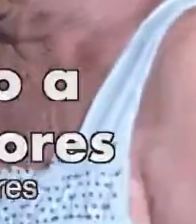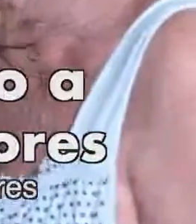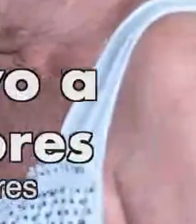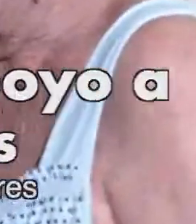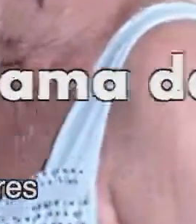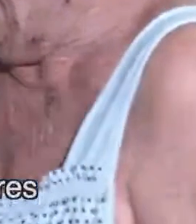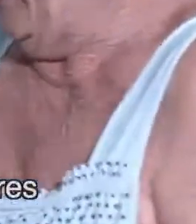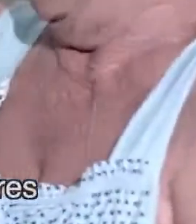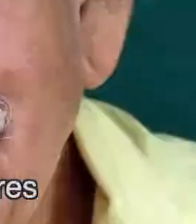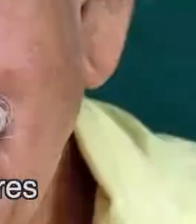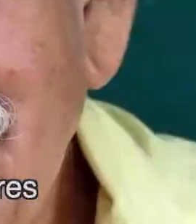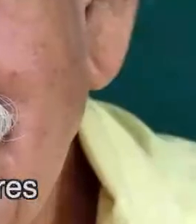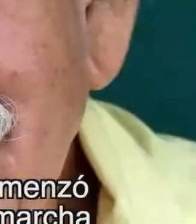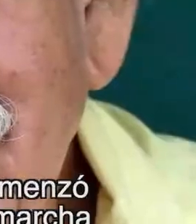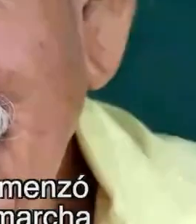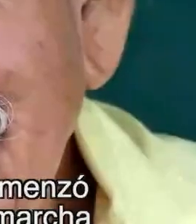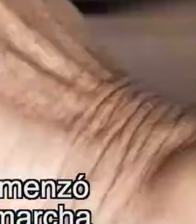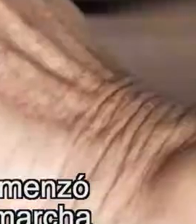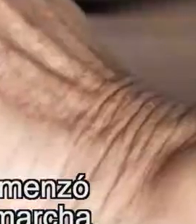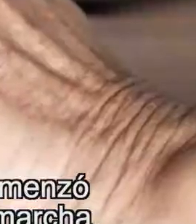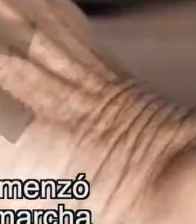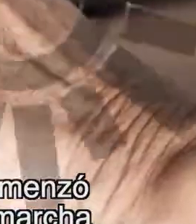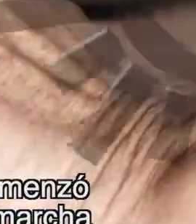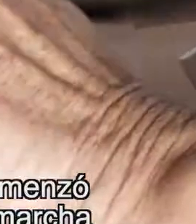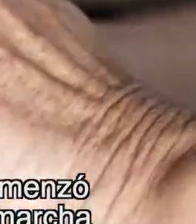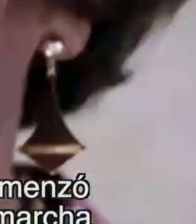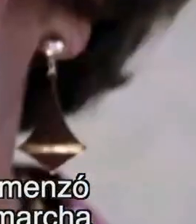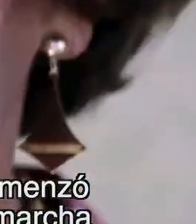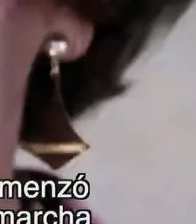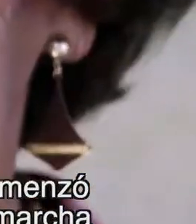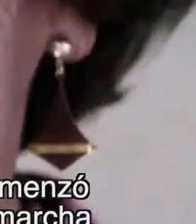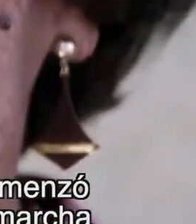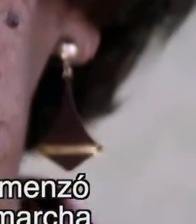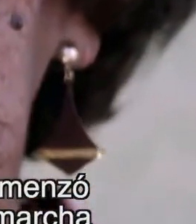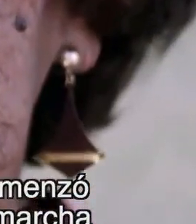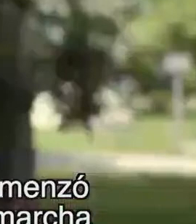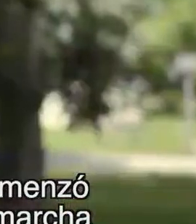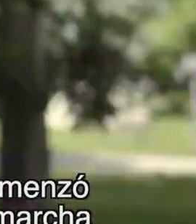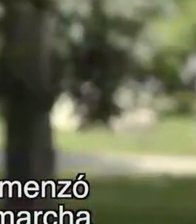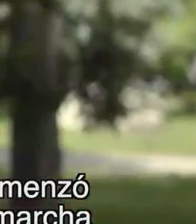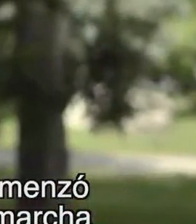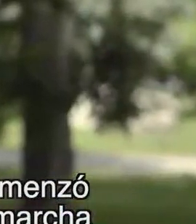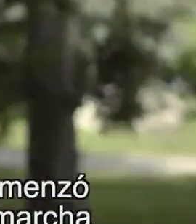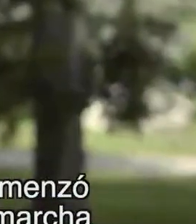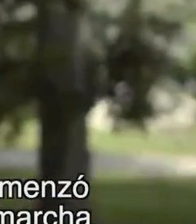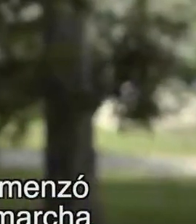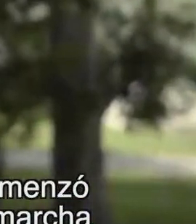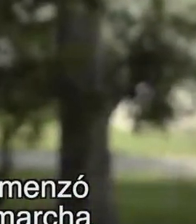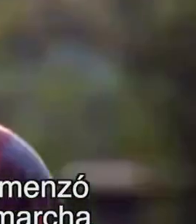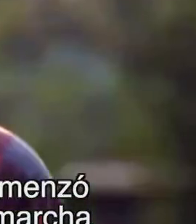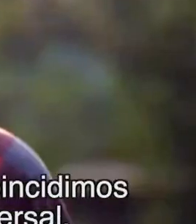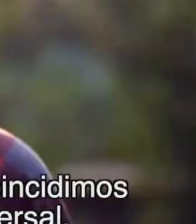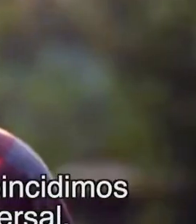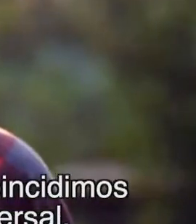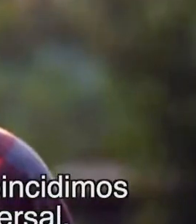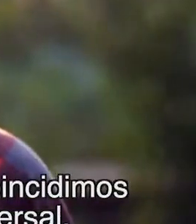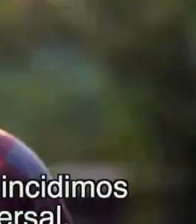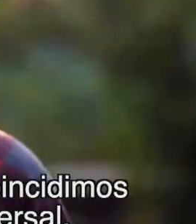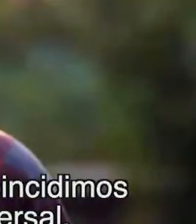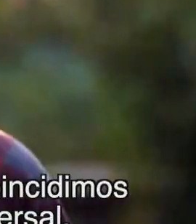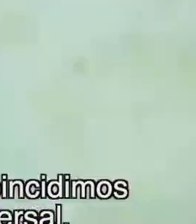mayores surgió del PRD. Es por los adultos mayores que el PRD comenzó este programa y durante años lo puso en marcha en